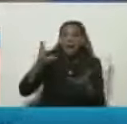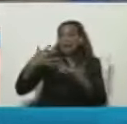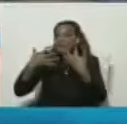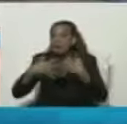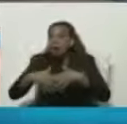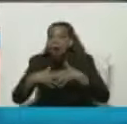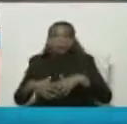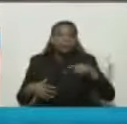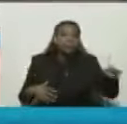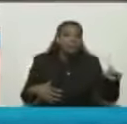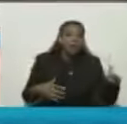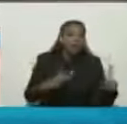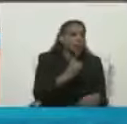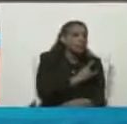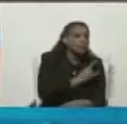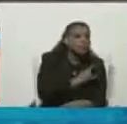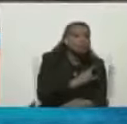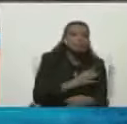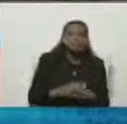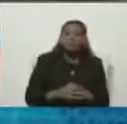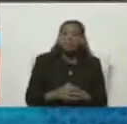fábricas, en las universidades.